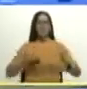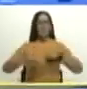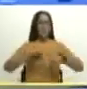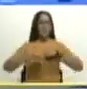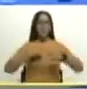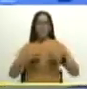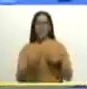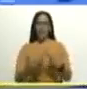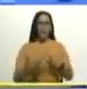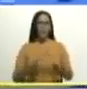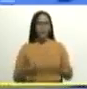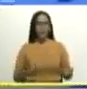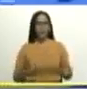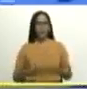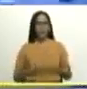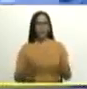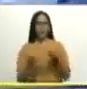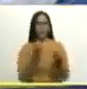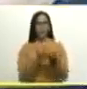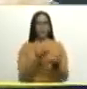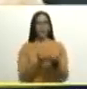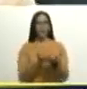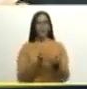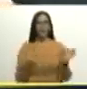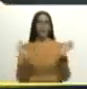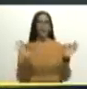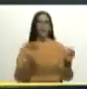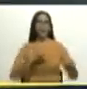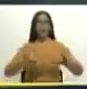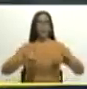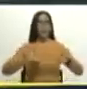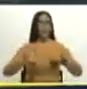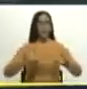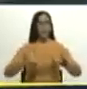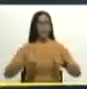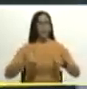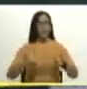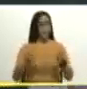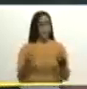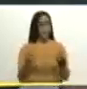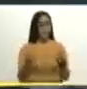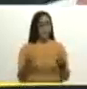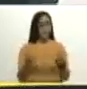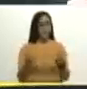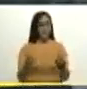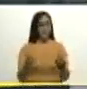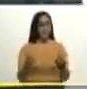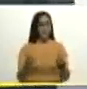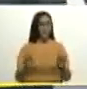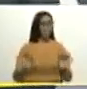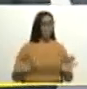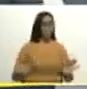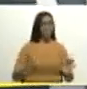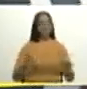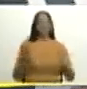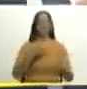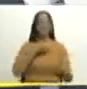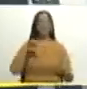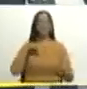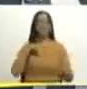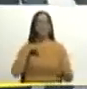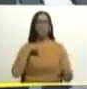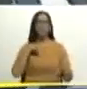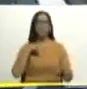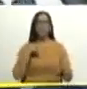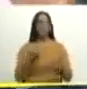cosa. En la economía nada se mueve sin platica. Salvo nosotros,